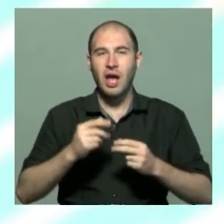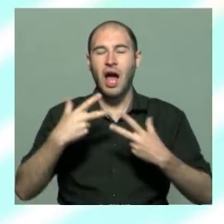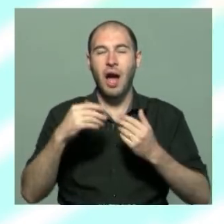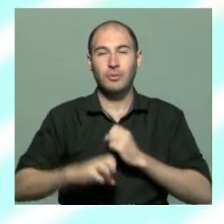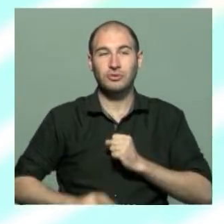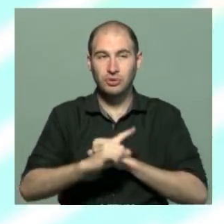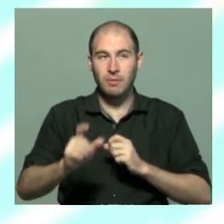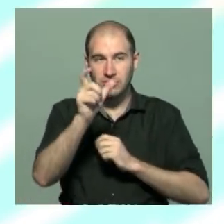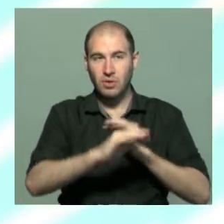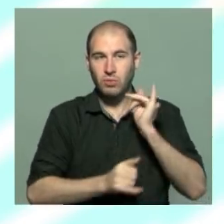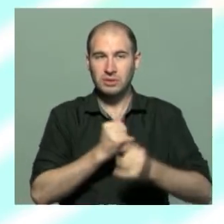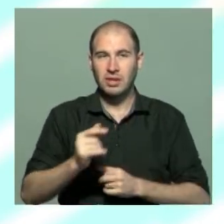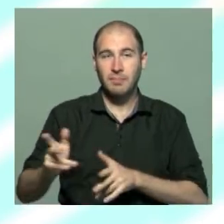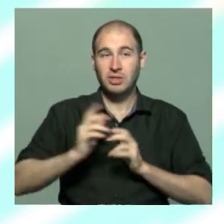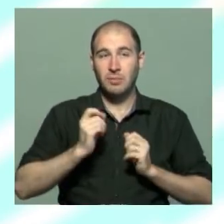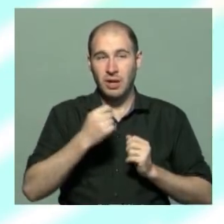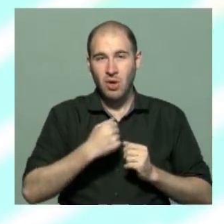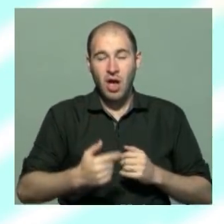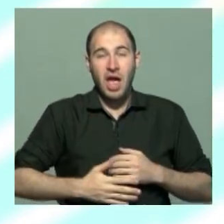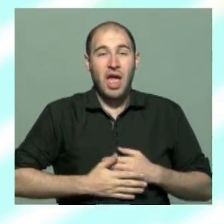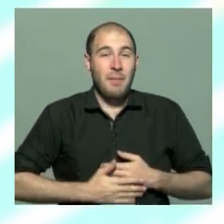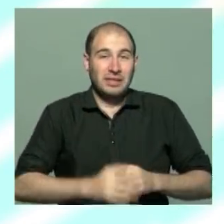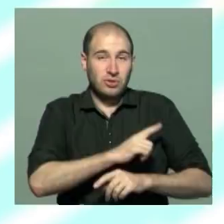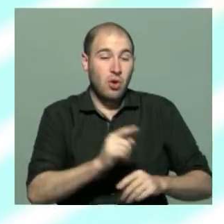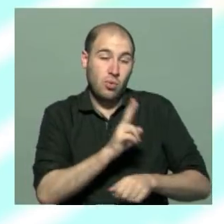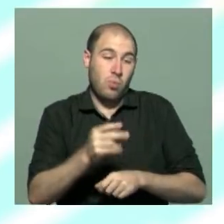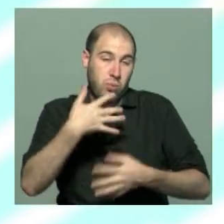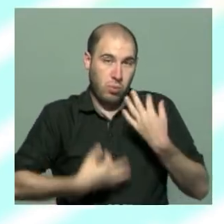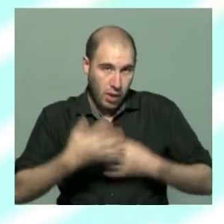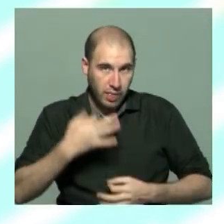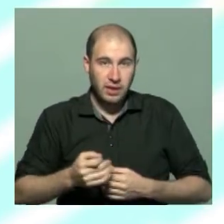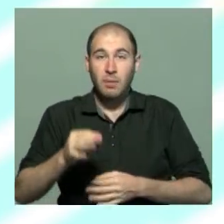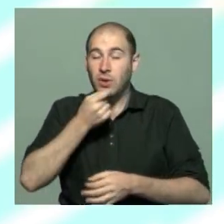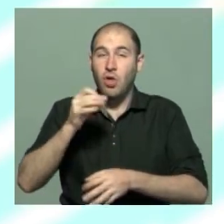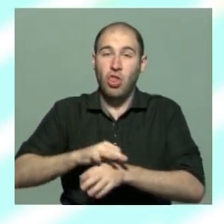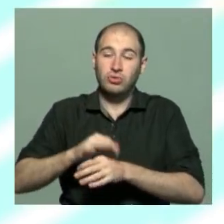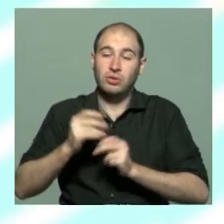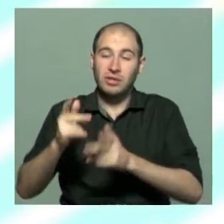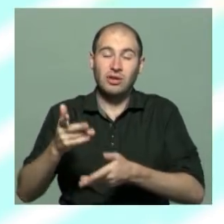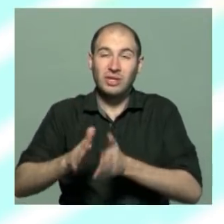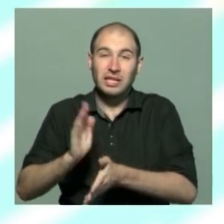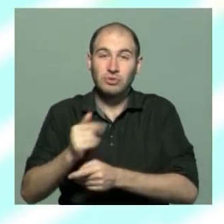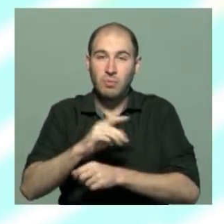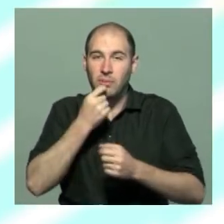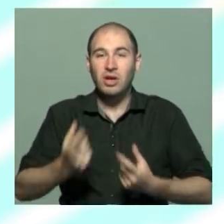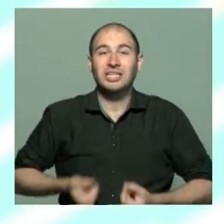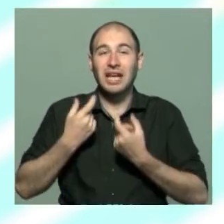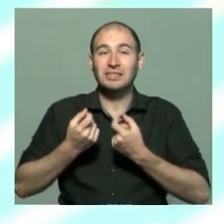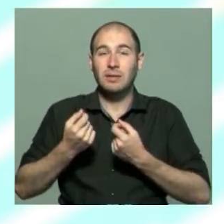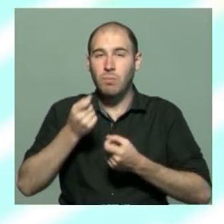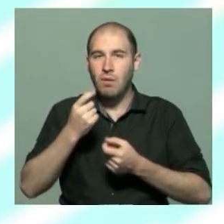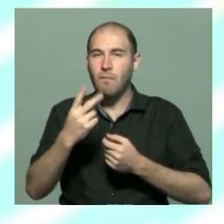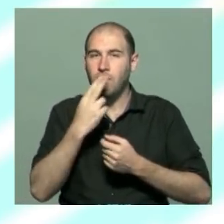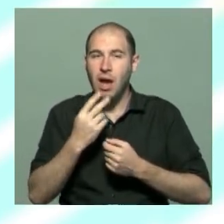aborto. Alguien me dice que si no quieren quedar embarazadas, que se cuiden. Entonces, ¿un doctor podría negarte la atención si tenés cáncer de pulmón por